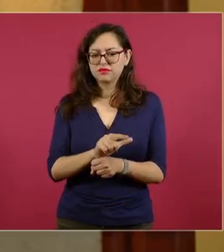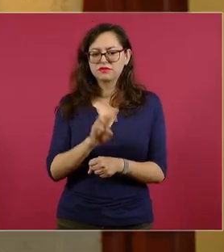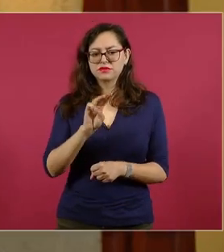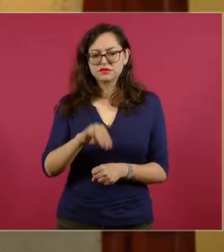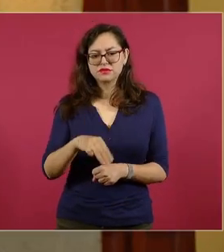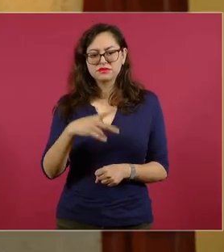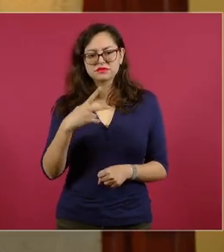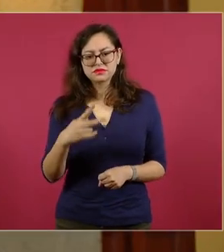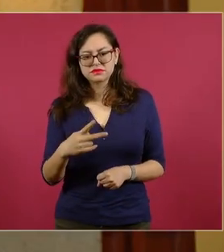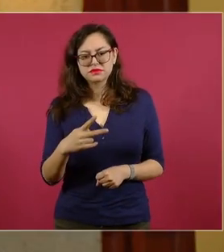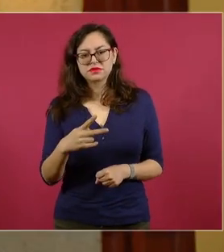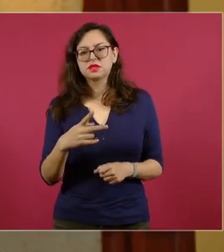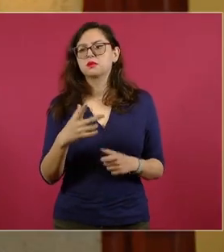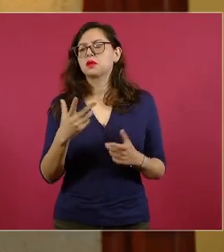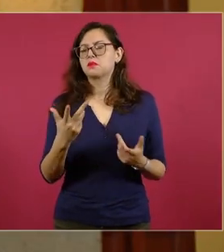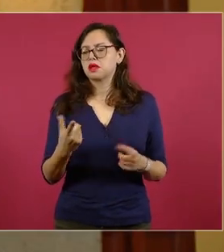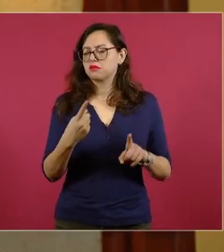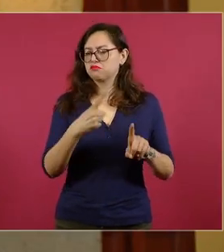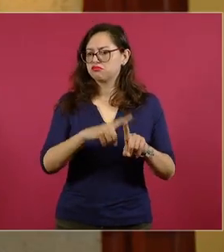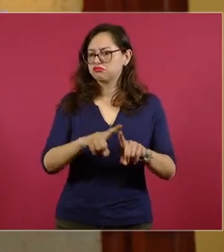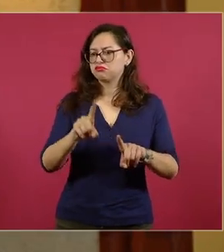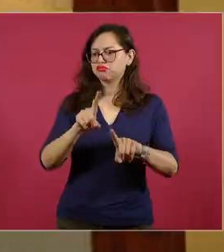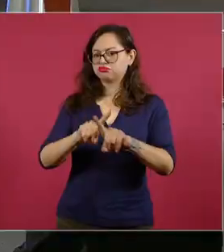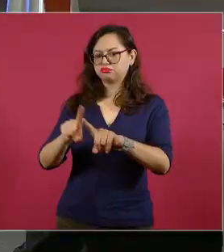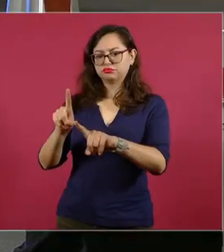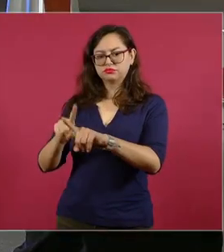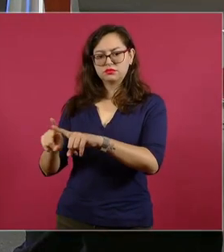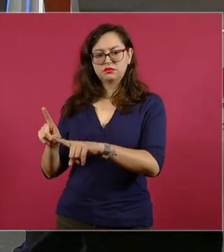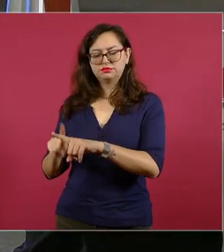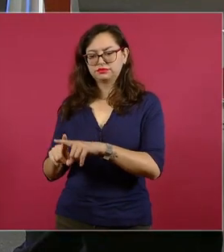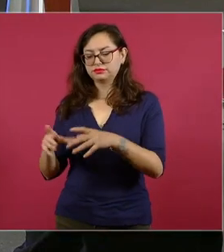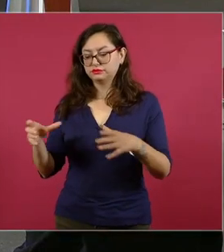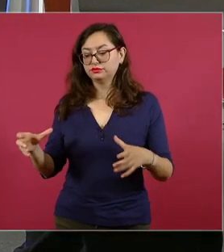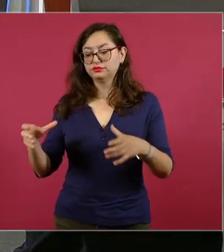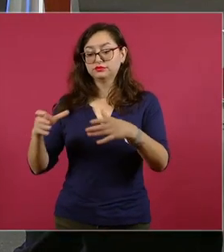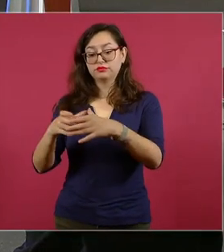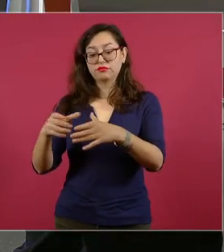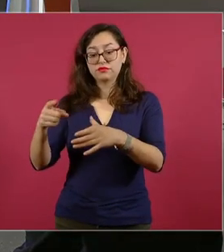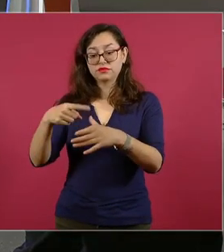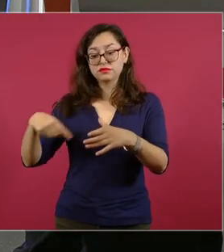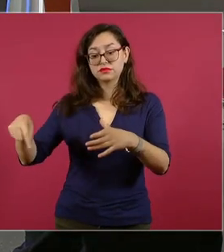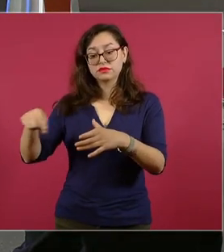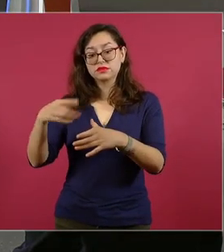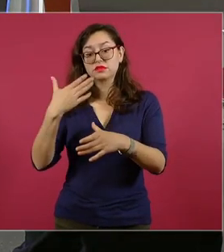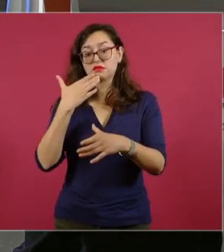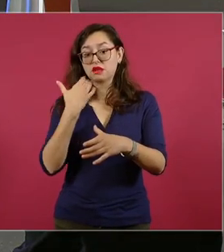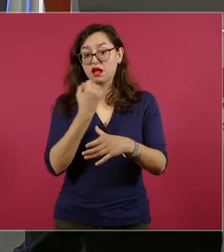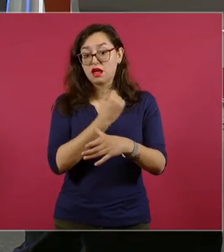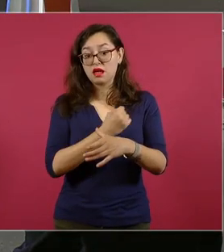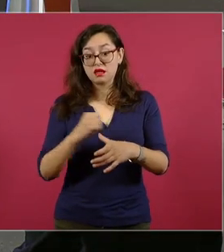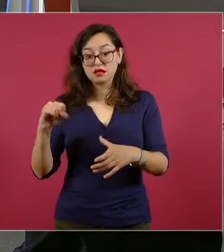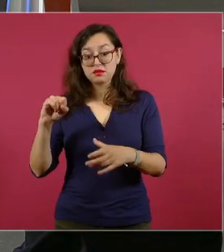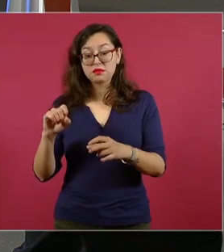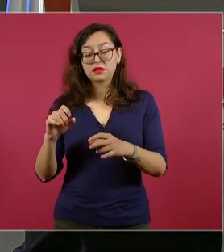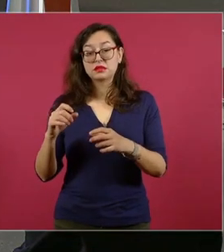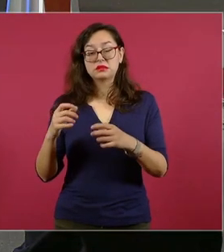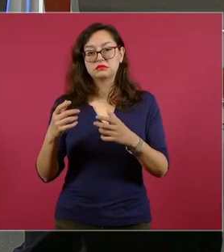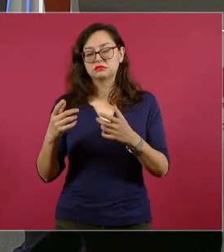ministerios públicos y los integrantes del grupo interdisciplinario de expertos